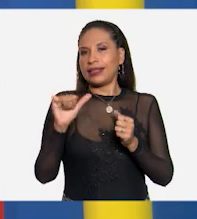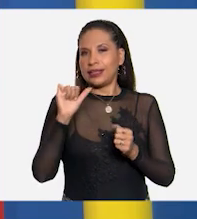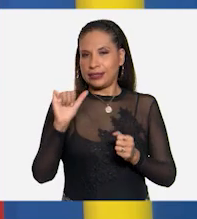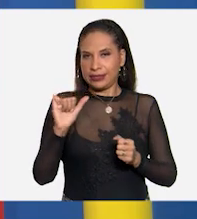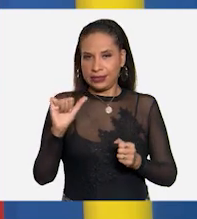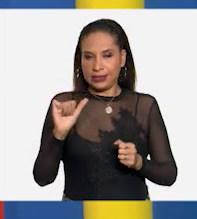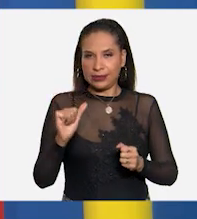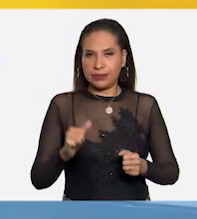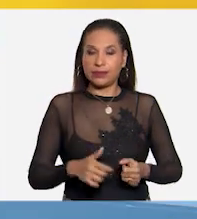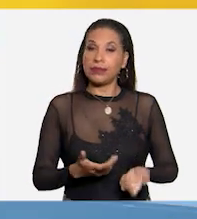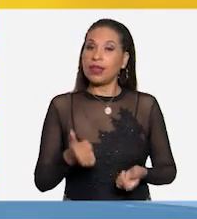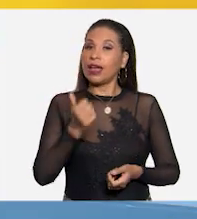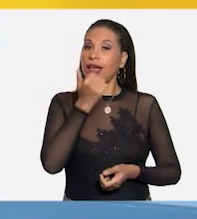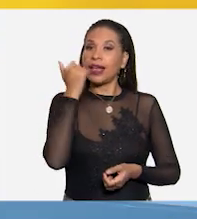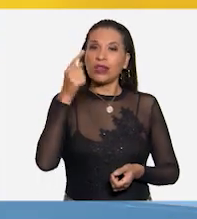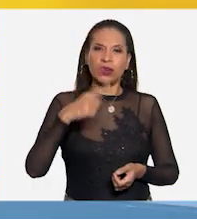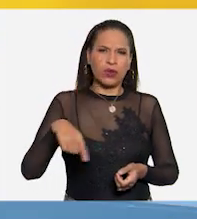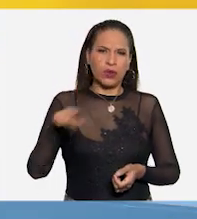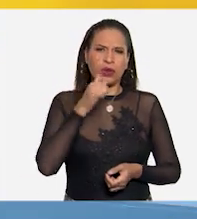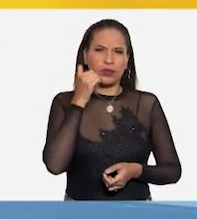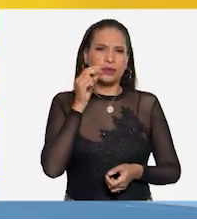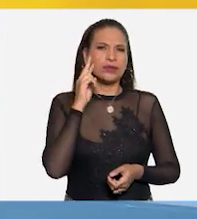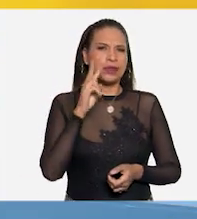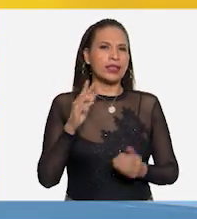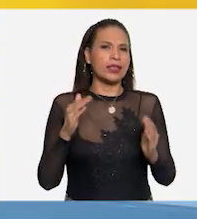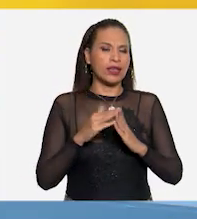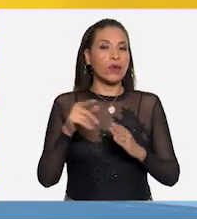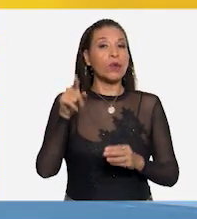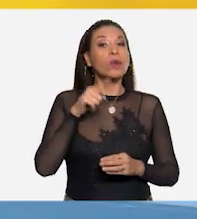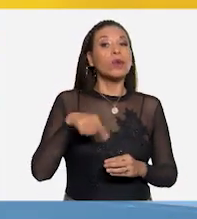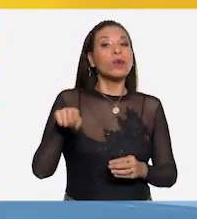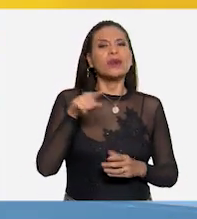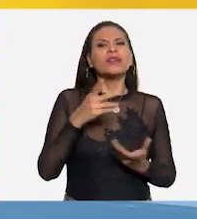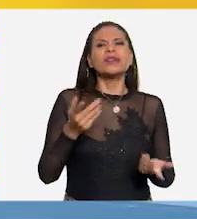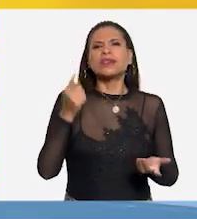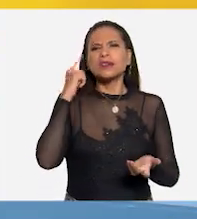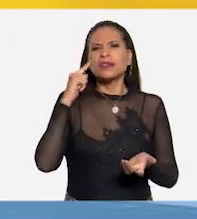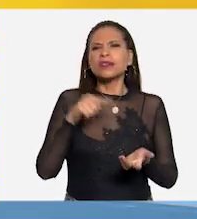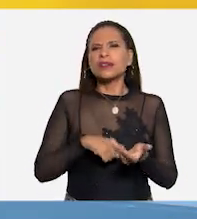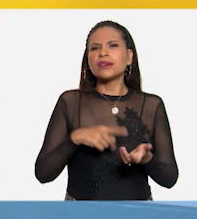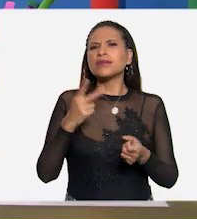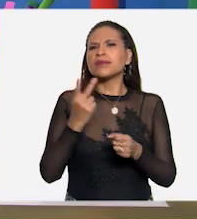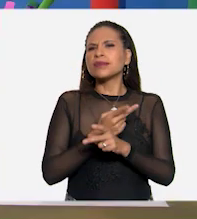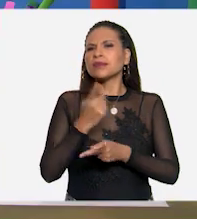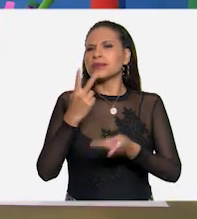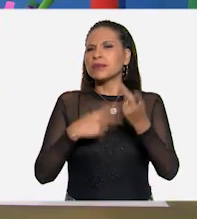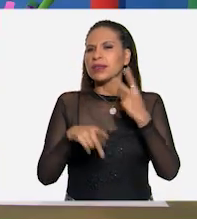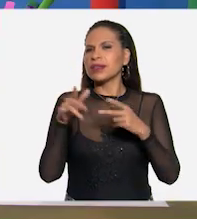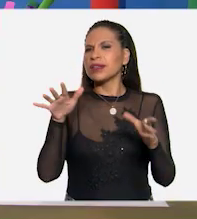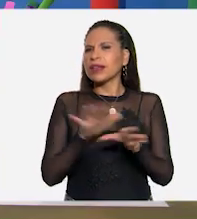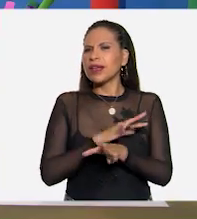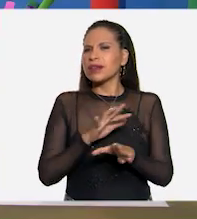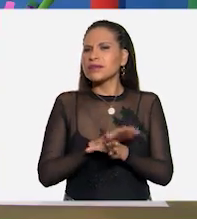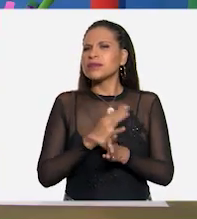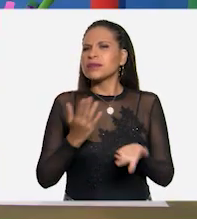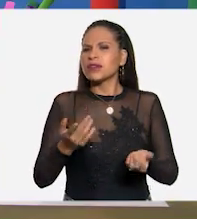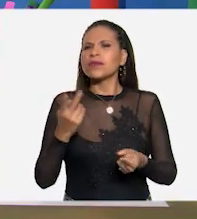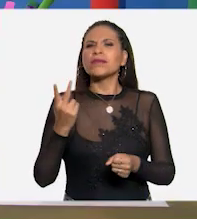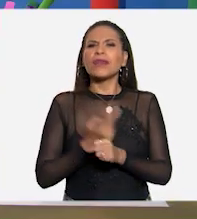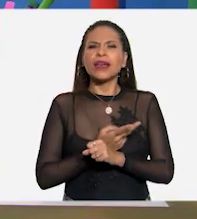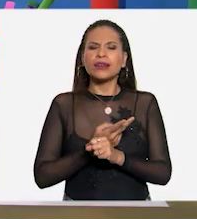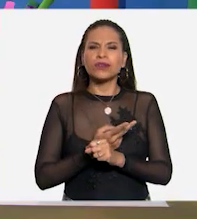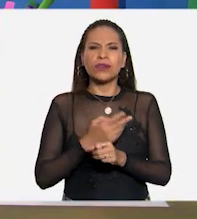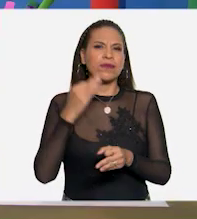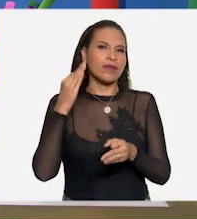XVI. Alumnos y alumnas que nos ven en casa, ¿ustedes qué creen que provocó estos cambios? ¿Qué pasó